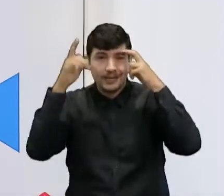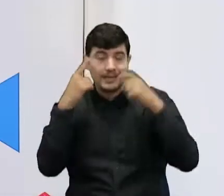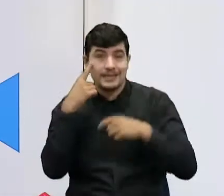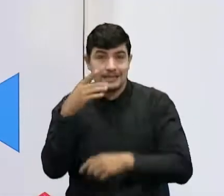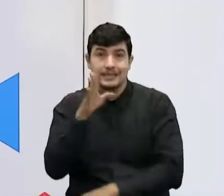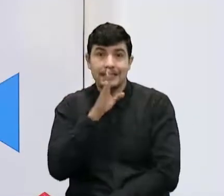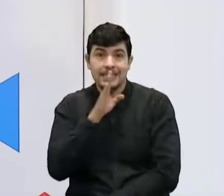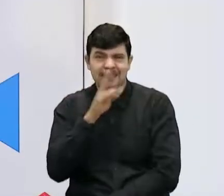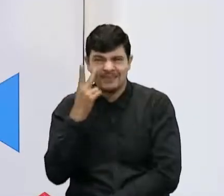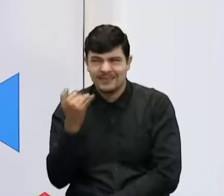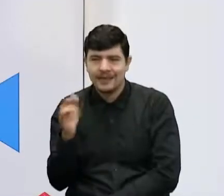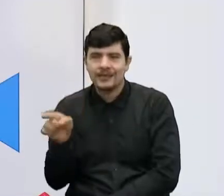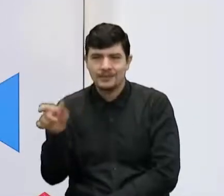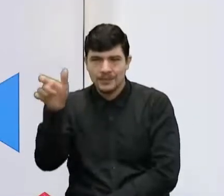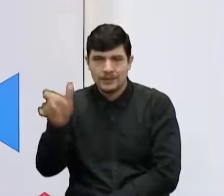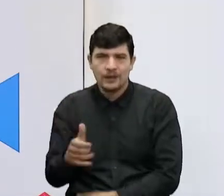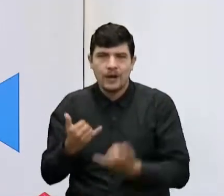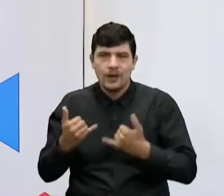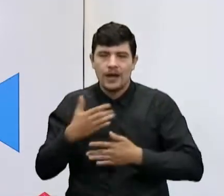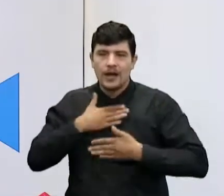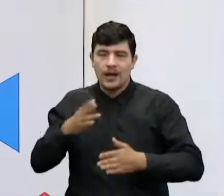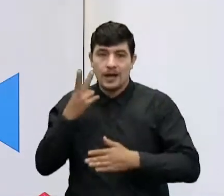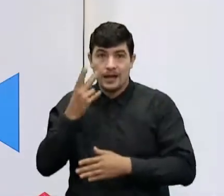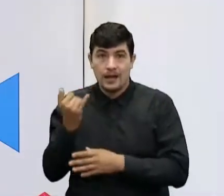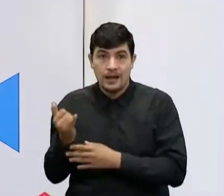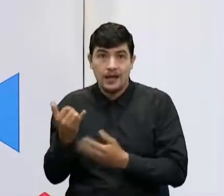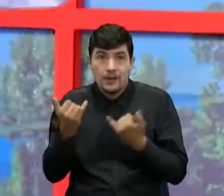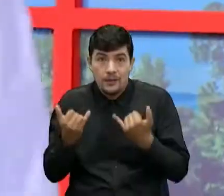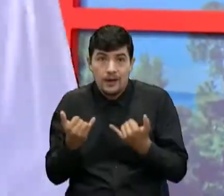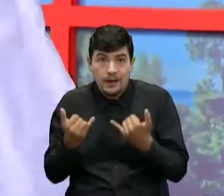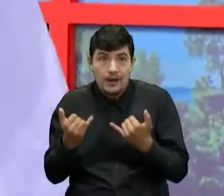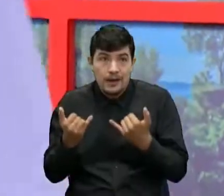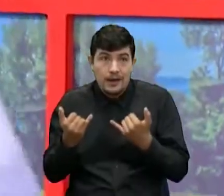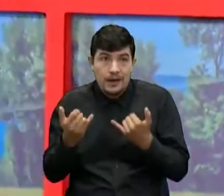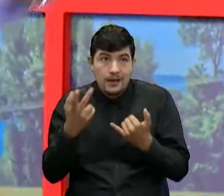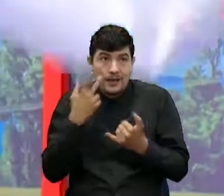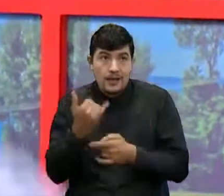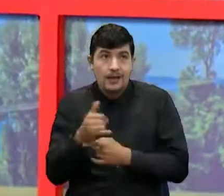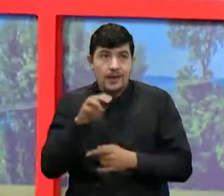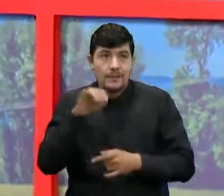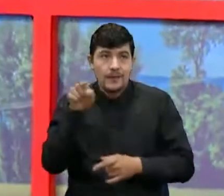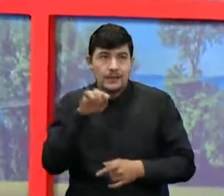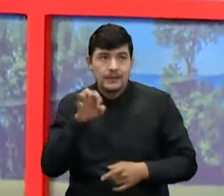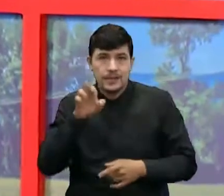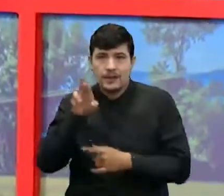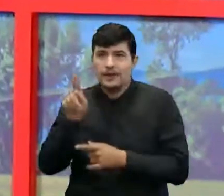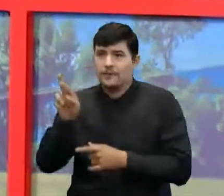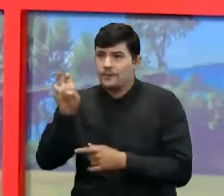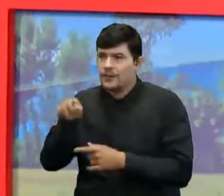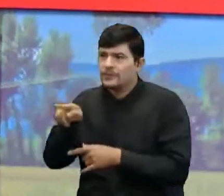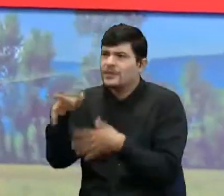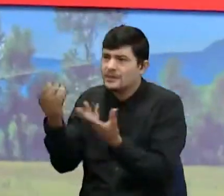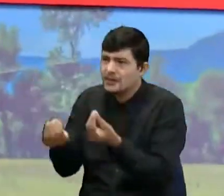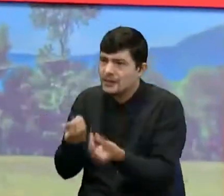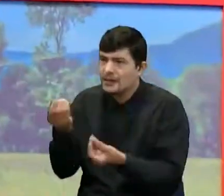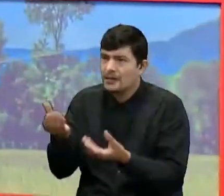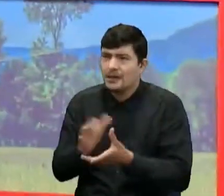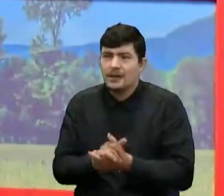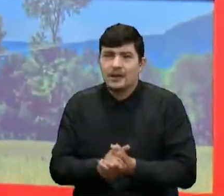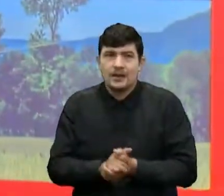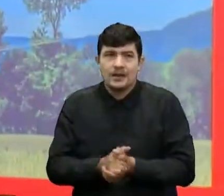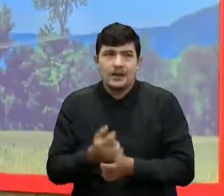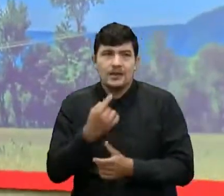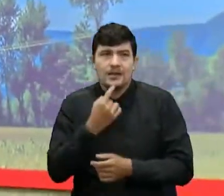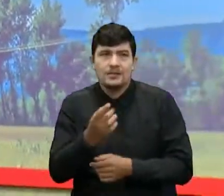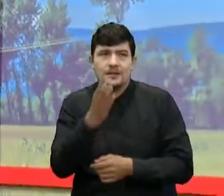Pues yo lo voy a saludar porque está acá en nuestro set y está Mr. Frank, ¿qué está haciendo Mr. Frank? Dicen que no hay perfil,